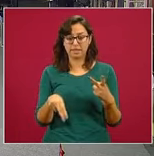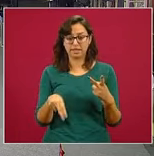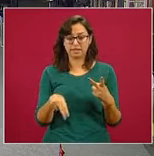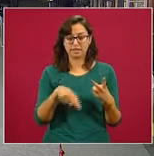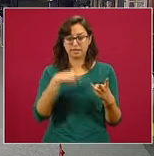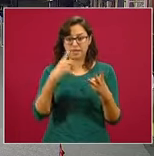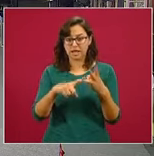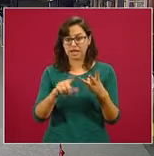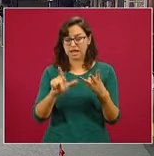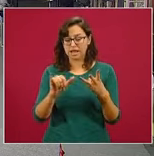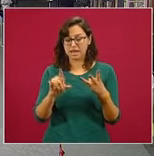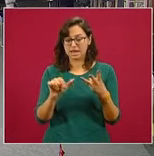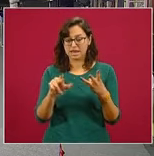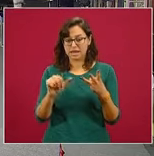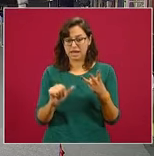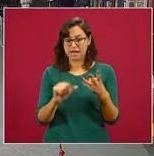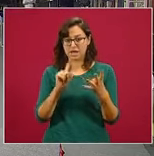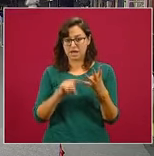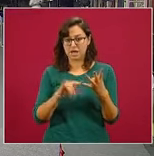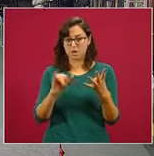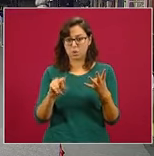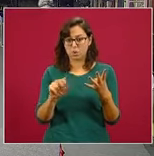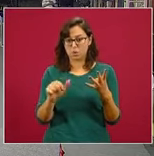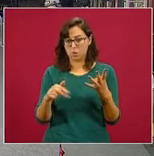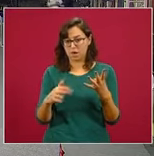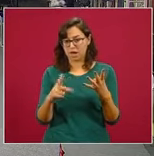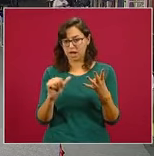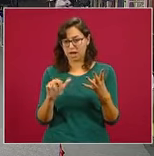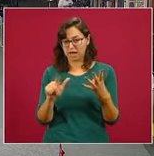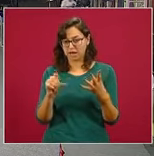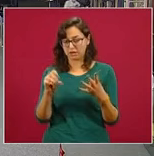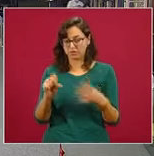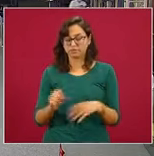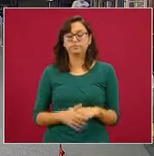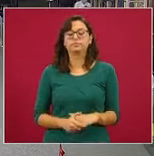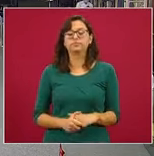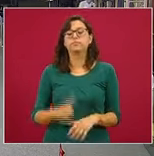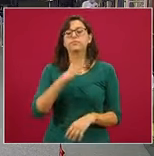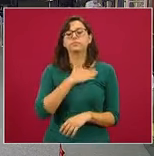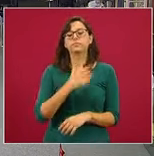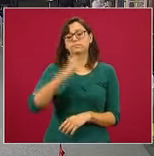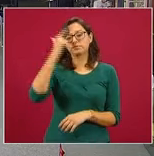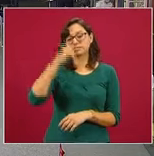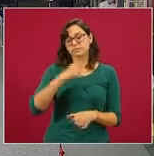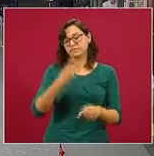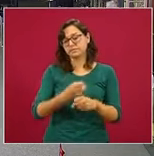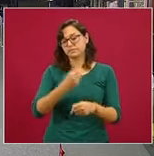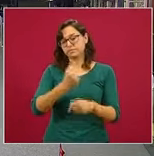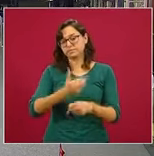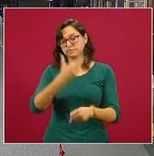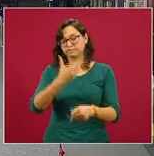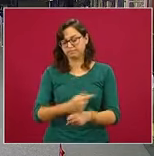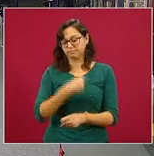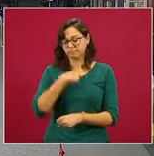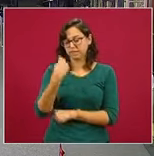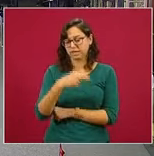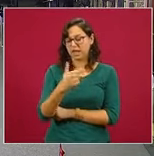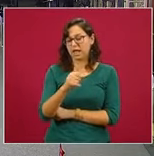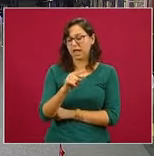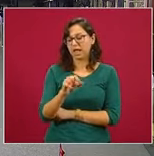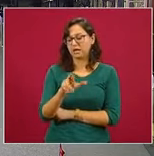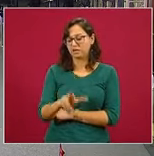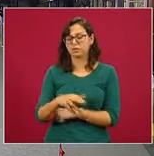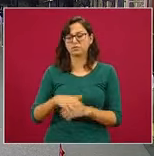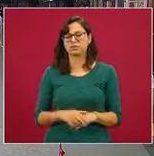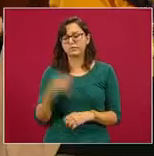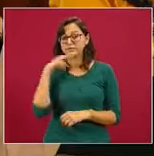Liliana Noble, Juan Carlos. Usted. Subsecretario, buenas noches. Héctor García, de Diario Basta y Grupo Cantón. Rápidamente, sabemos que el